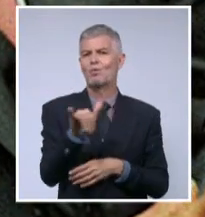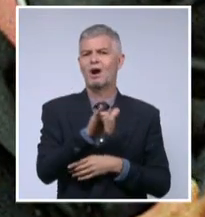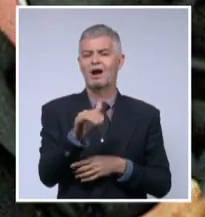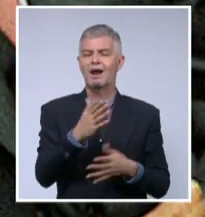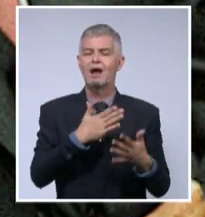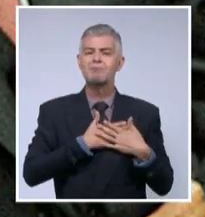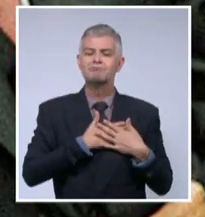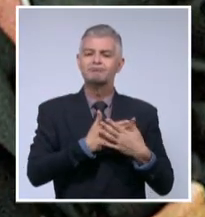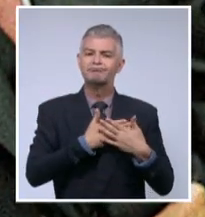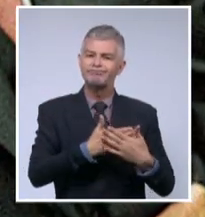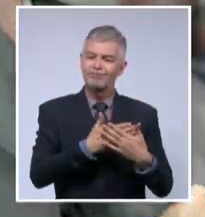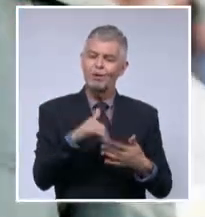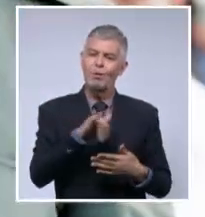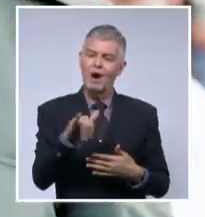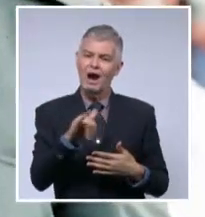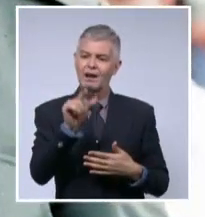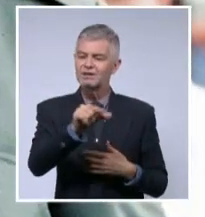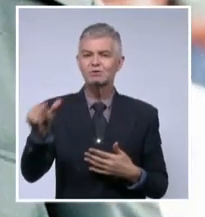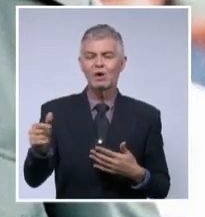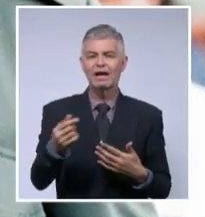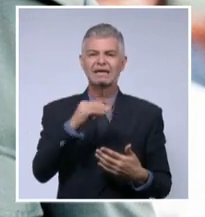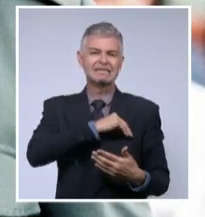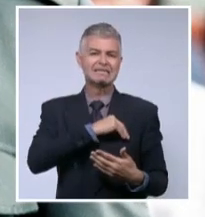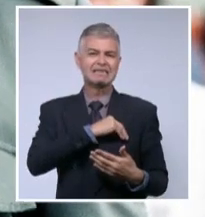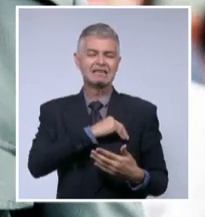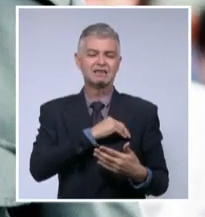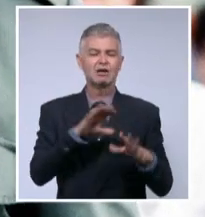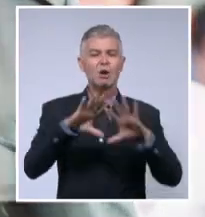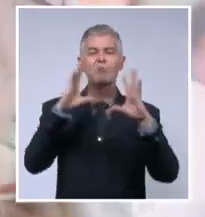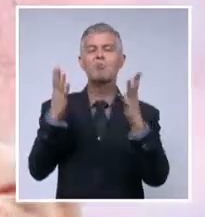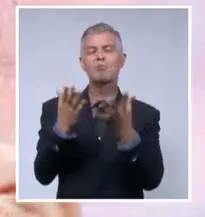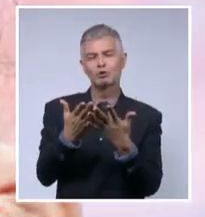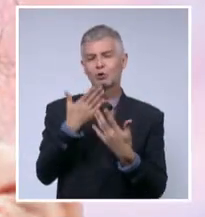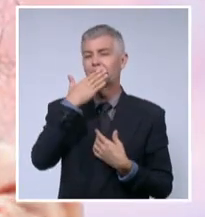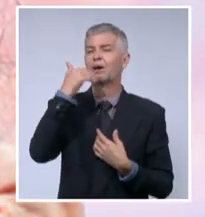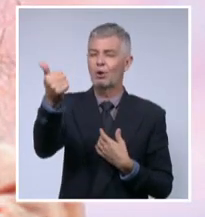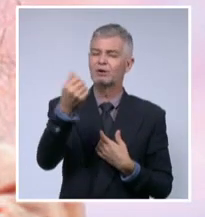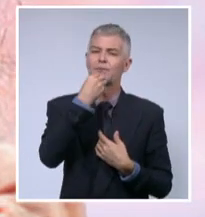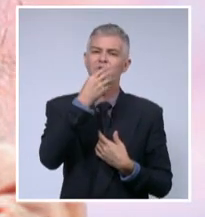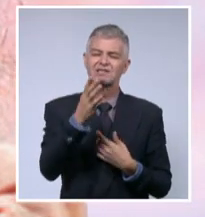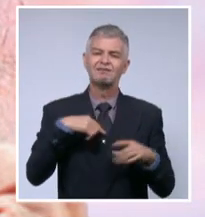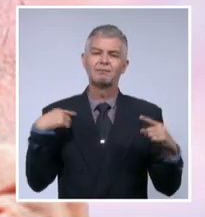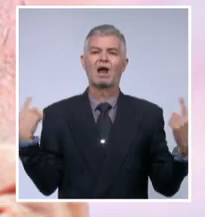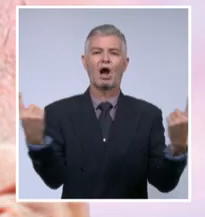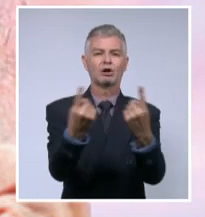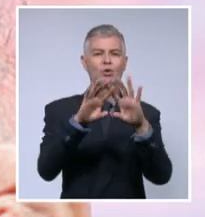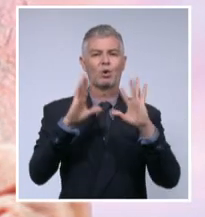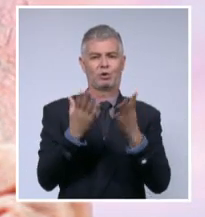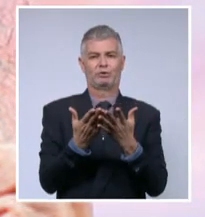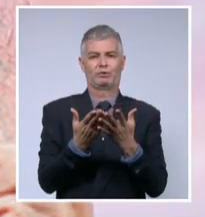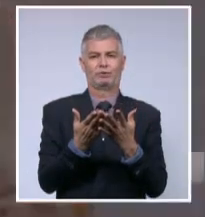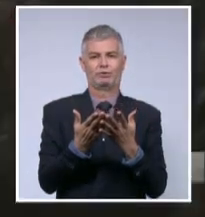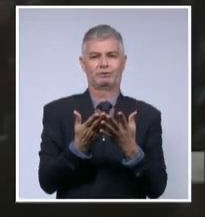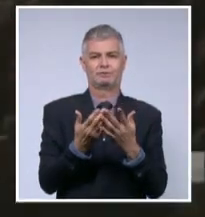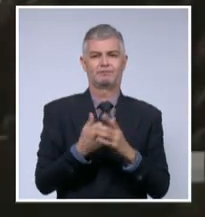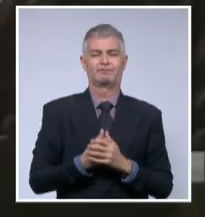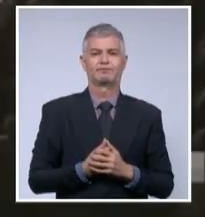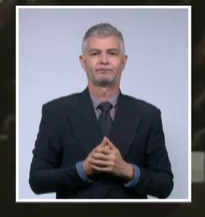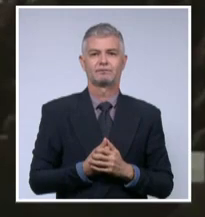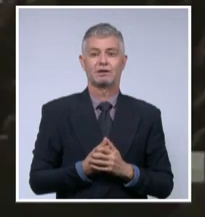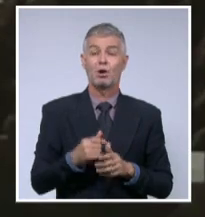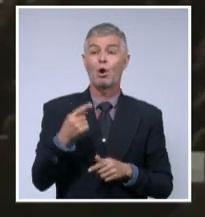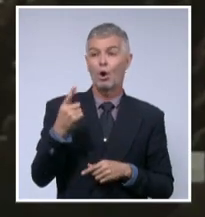los que viven, en los que se entregan por un mundo mejor que es posible para todos. Oye, tú